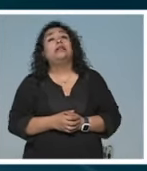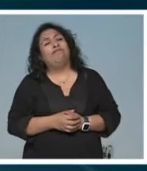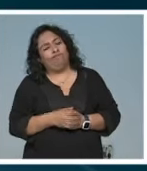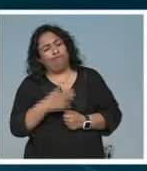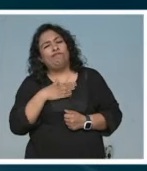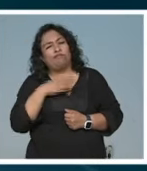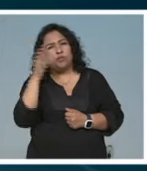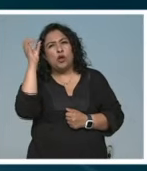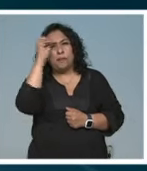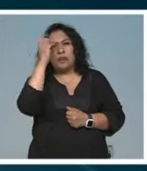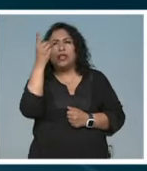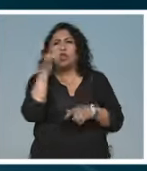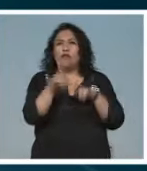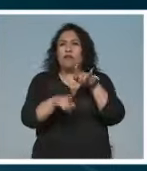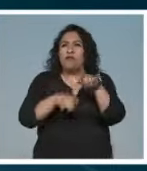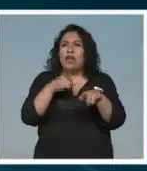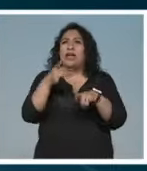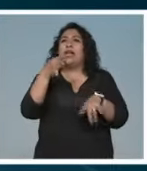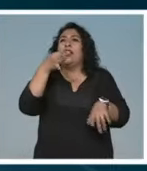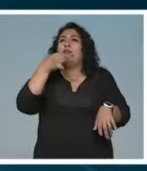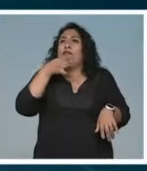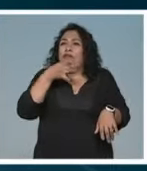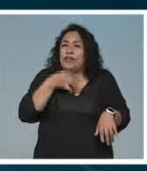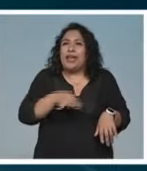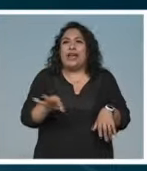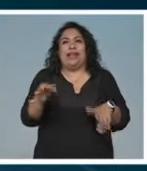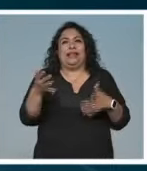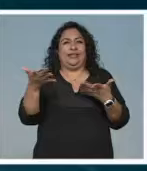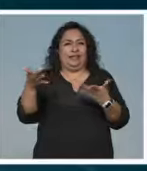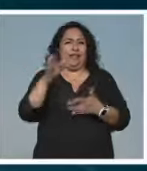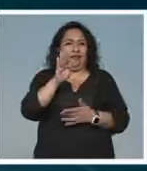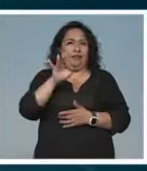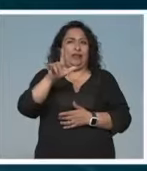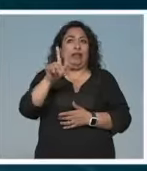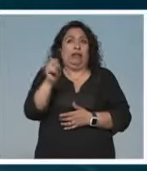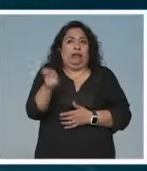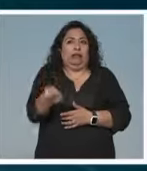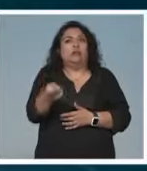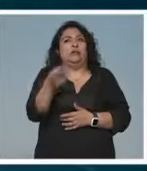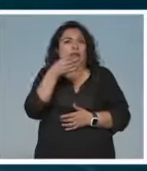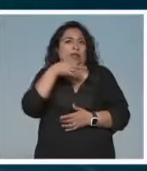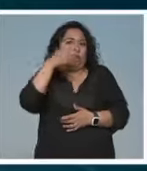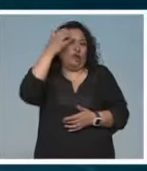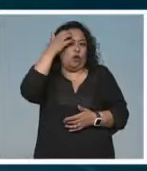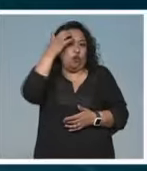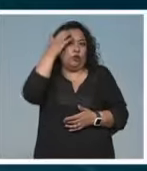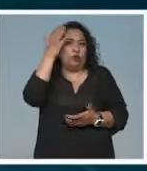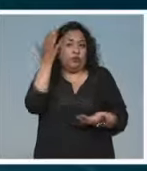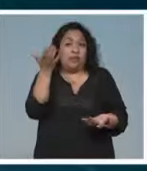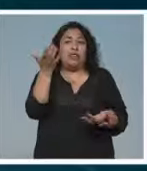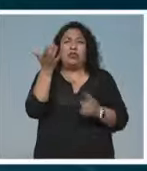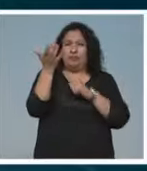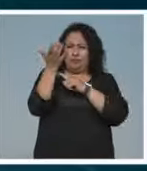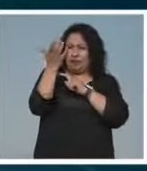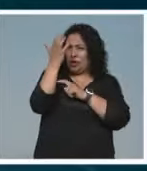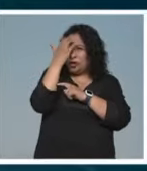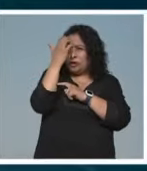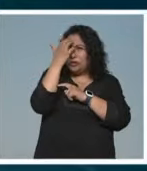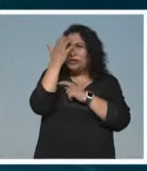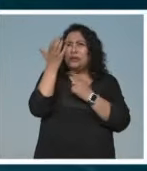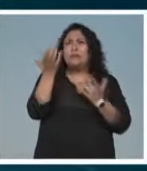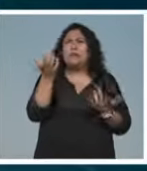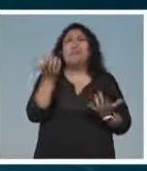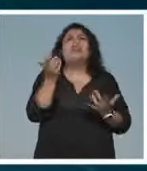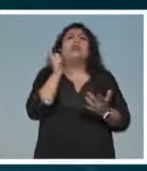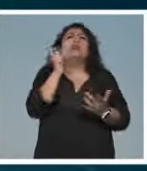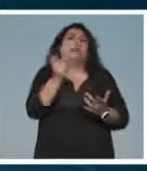una feria, una fiesta como la FIL es una fiesta del conocimiento. Y el conocimiento no puede ser